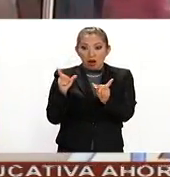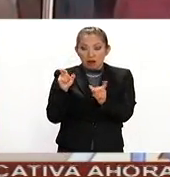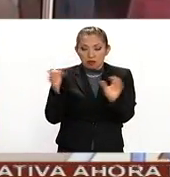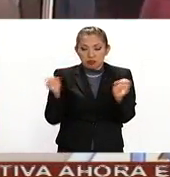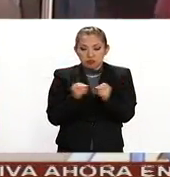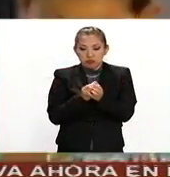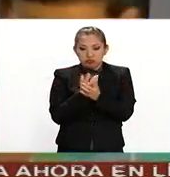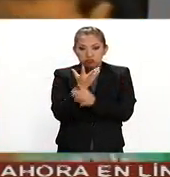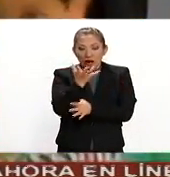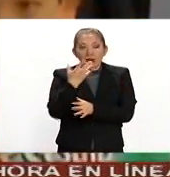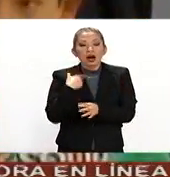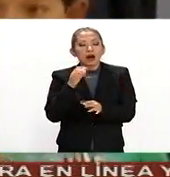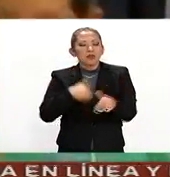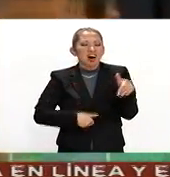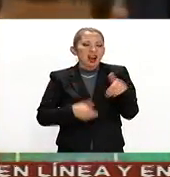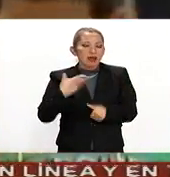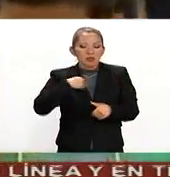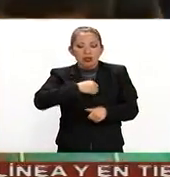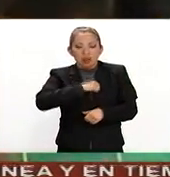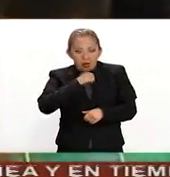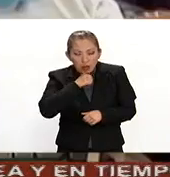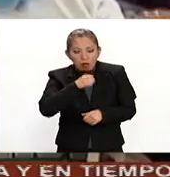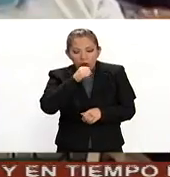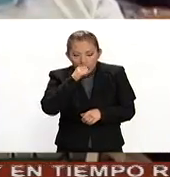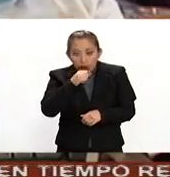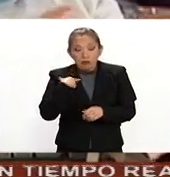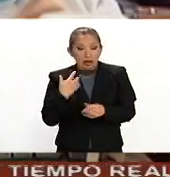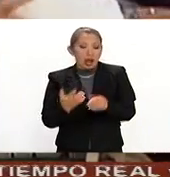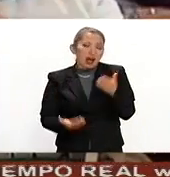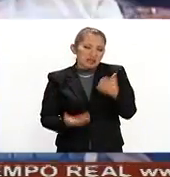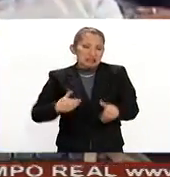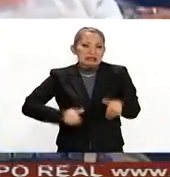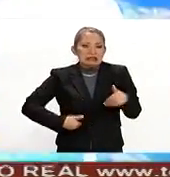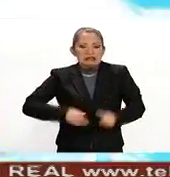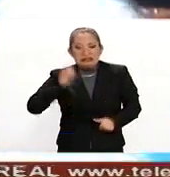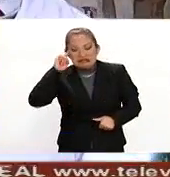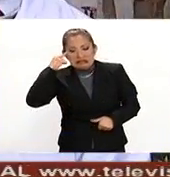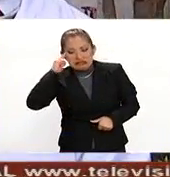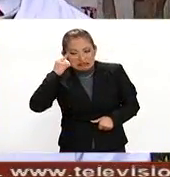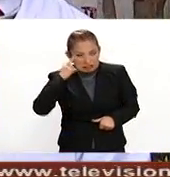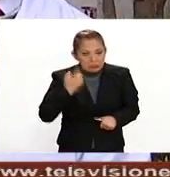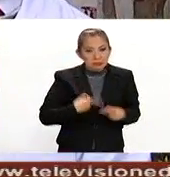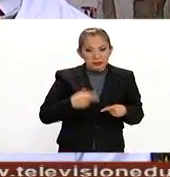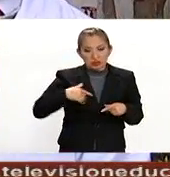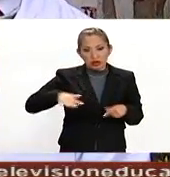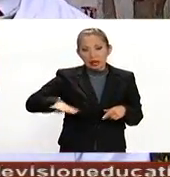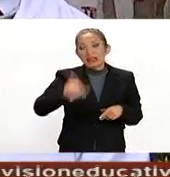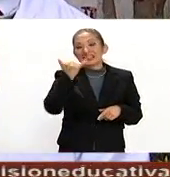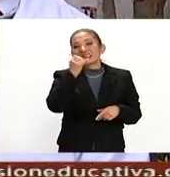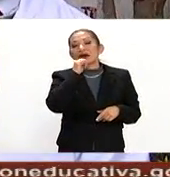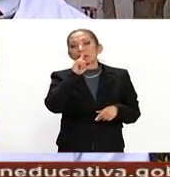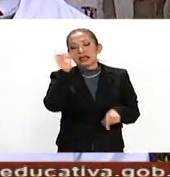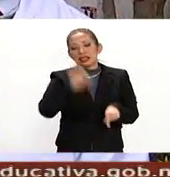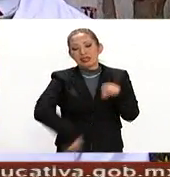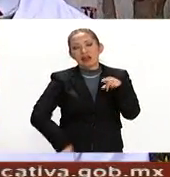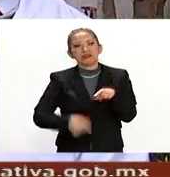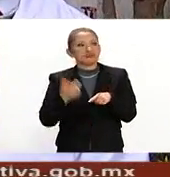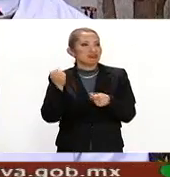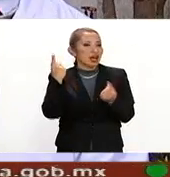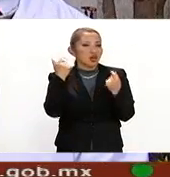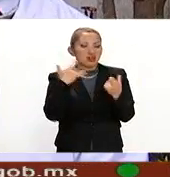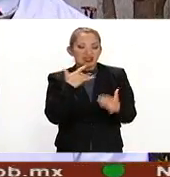personas, quitar molestias como la tos, que llega a ser bastante molesta para muchas personas, y también retirar